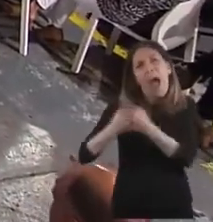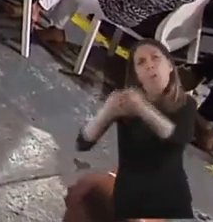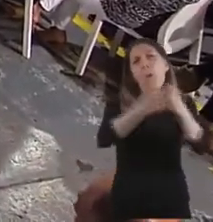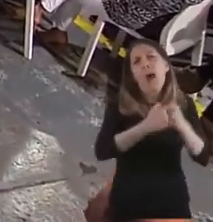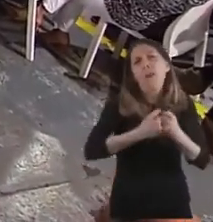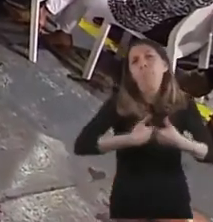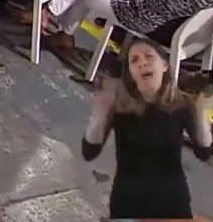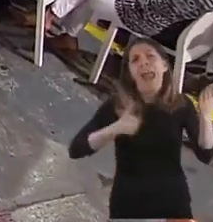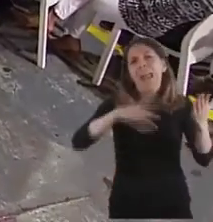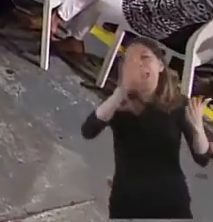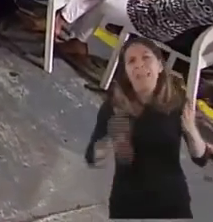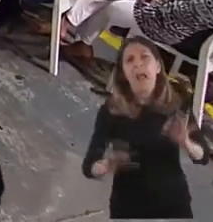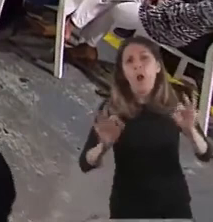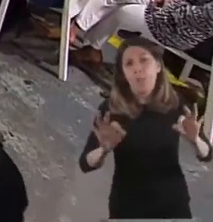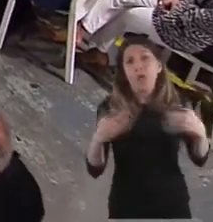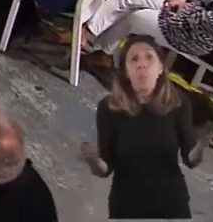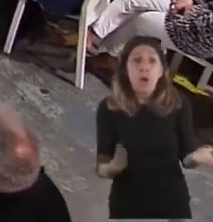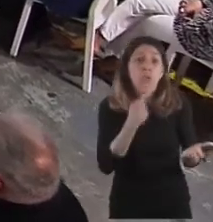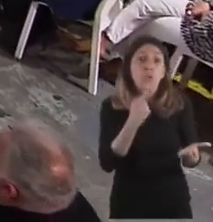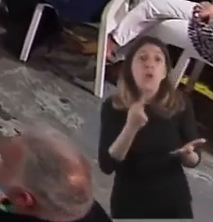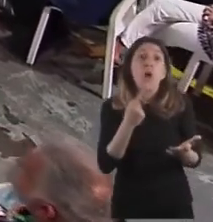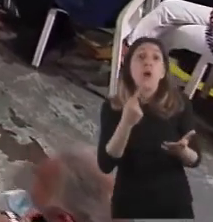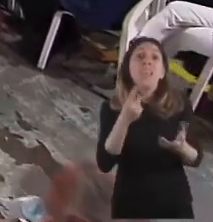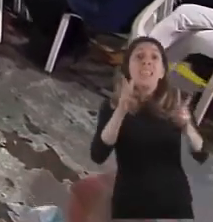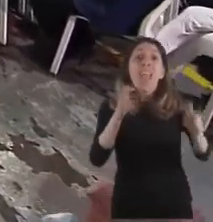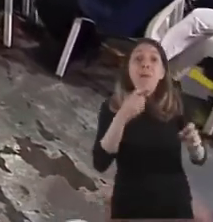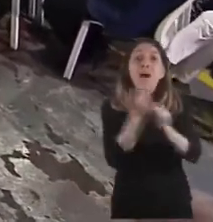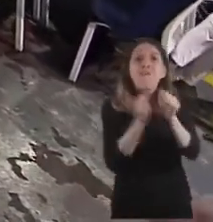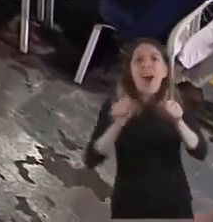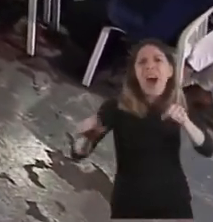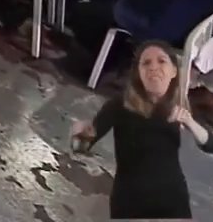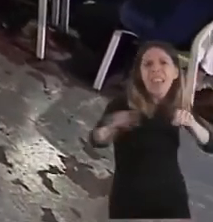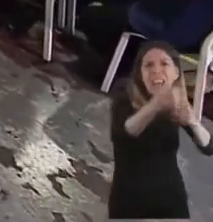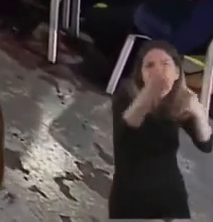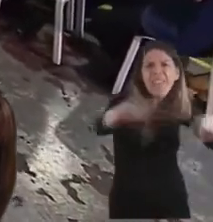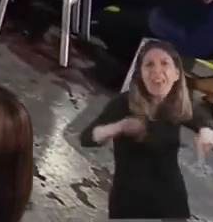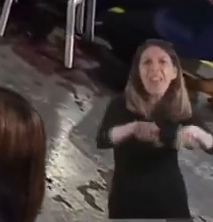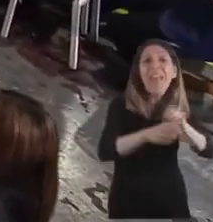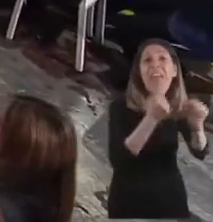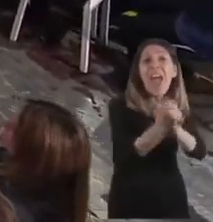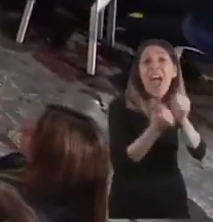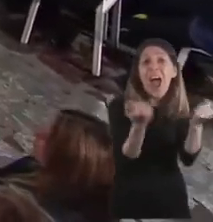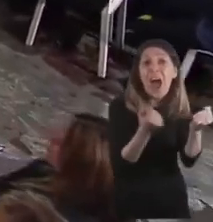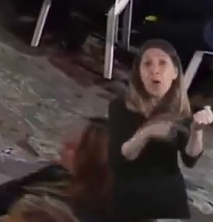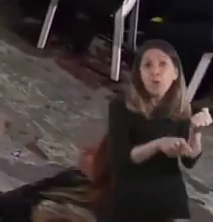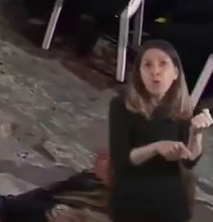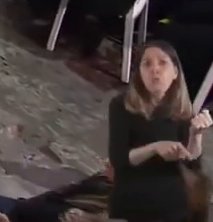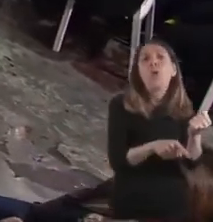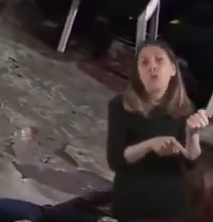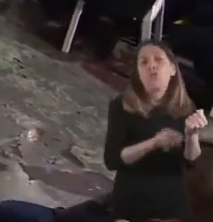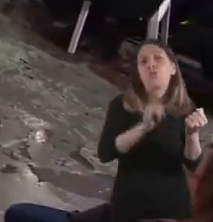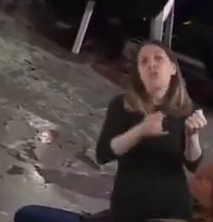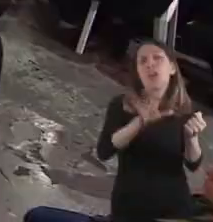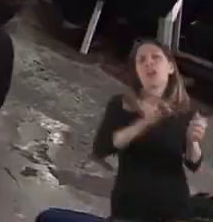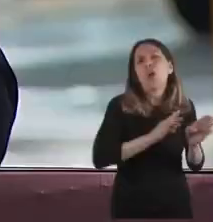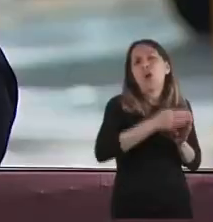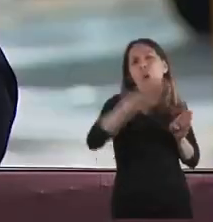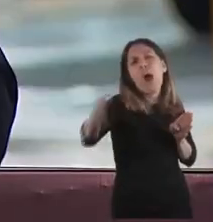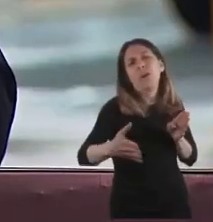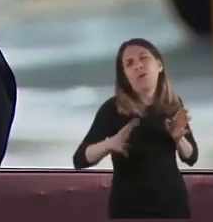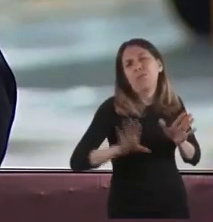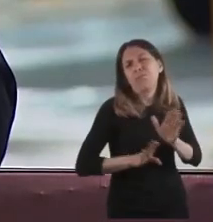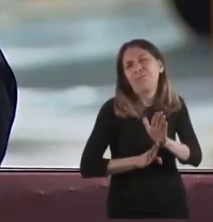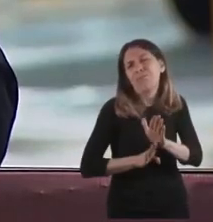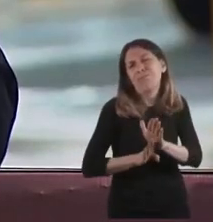Estado. Sin dudas, con esto, el sector automotriz se transforma en un claro jugador para los próximos 5 años